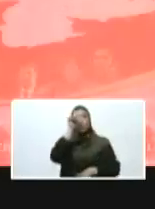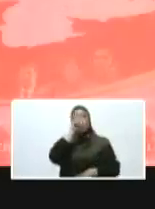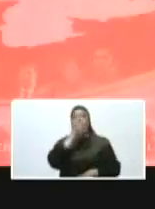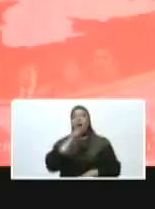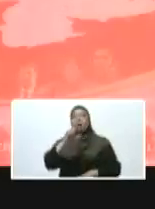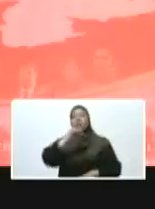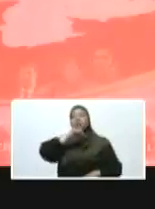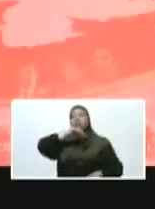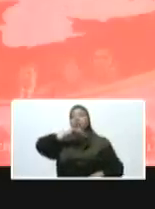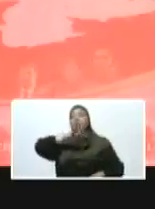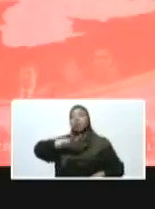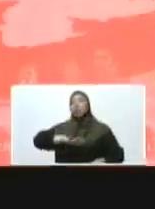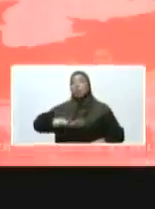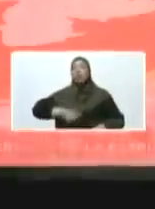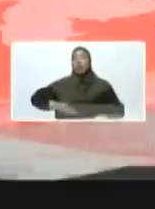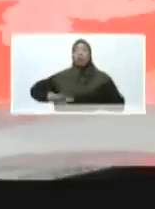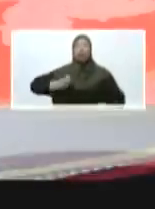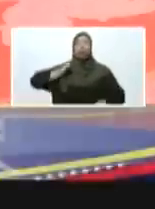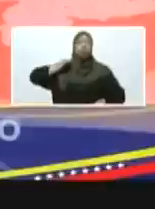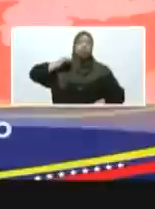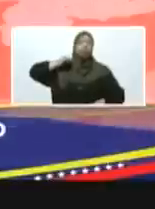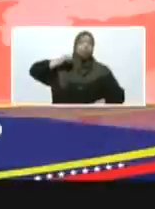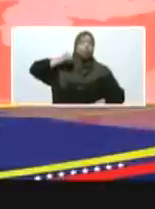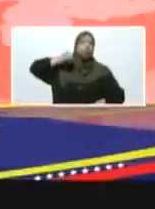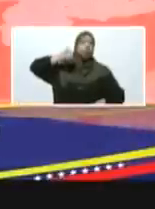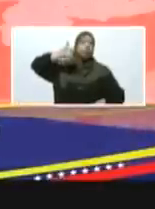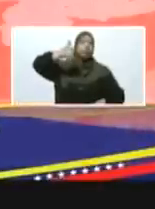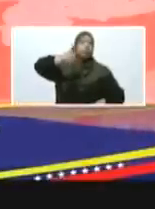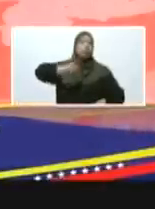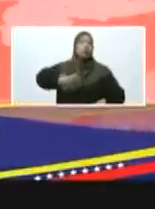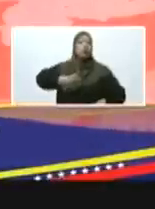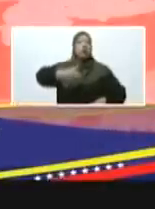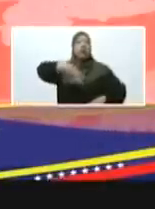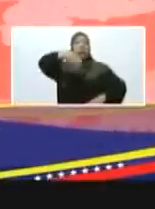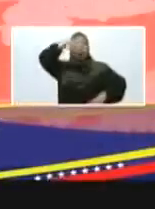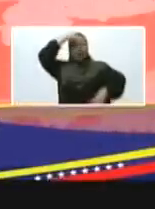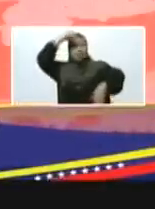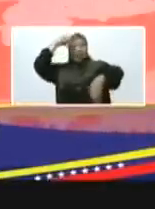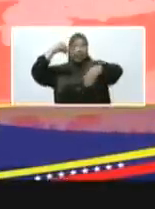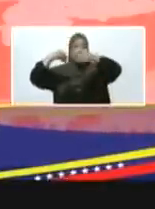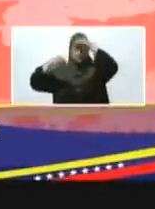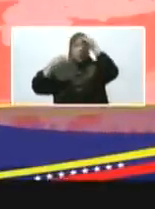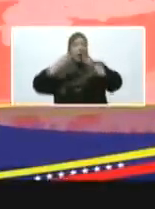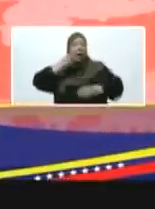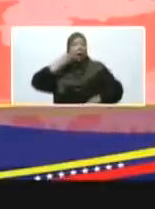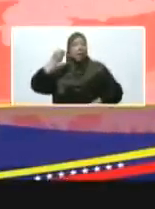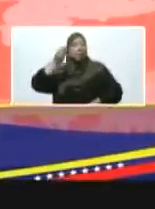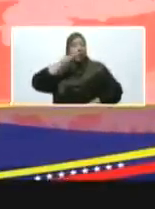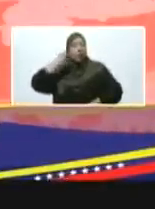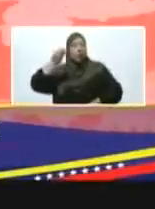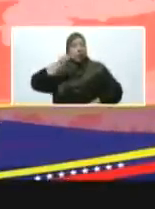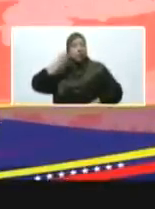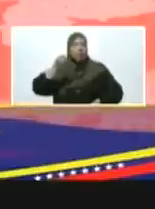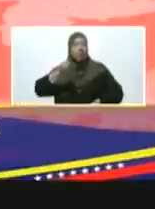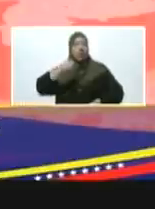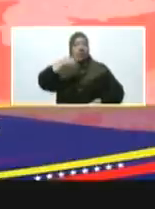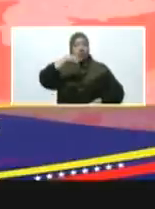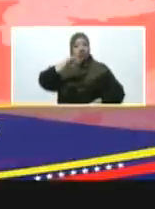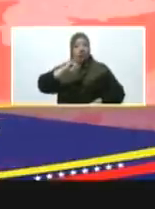ya, que dejan aprendizajes, que deja un patrimonio militar,